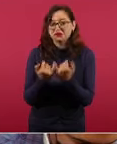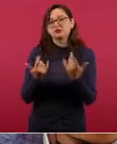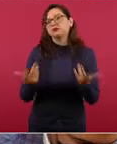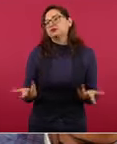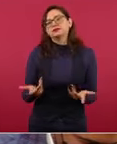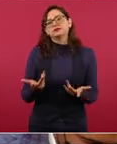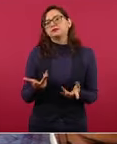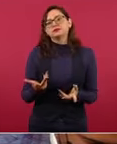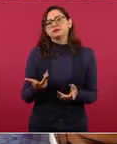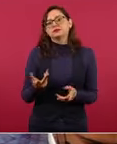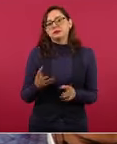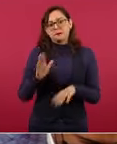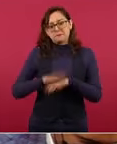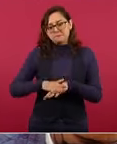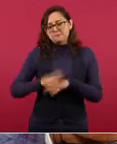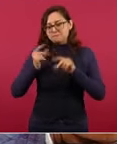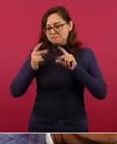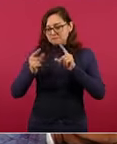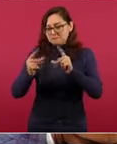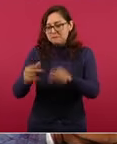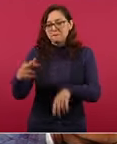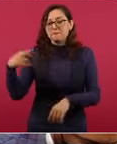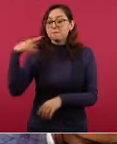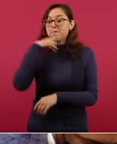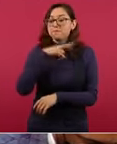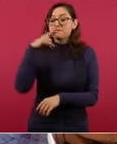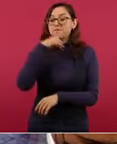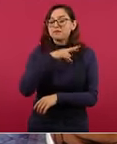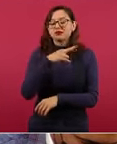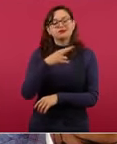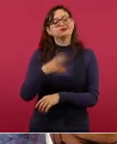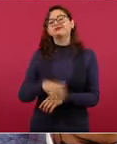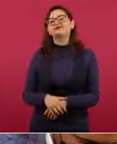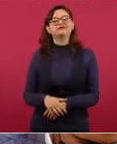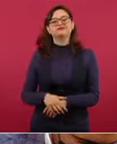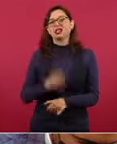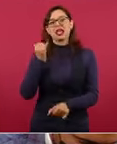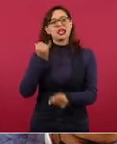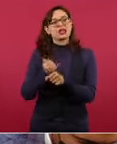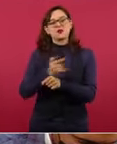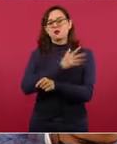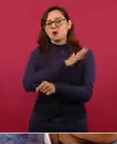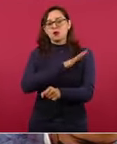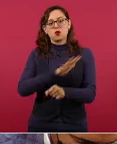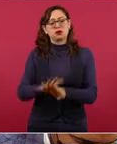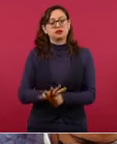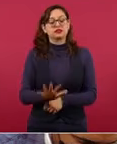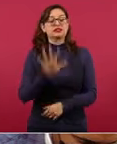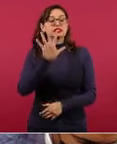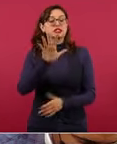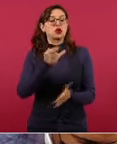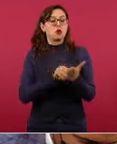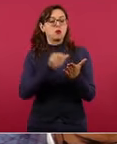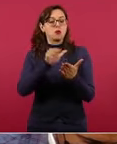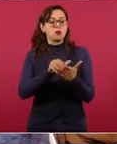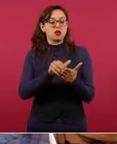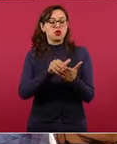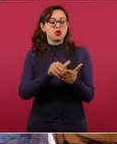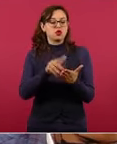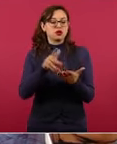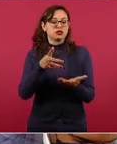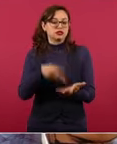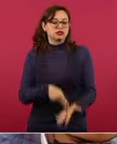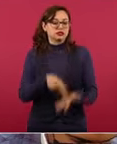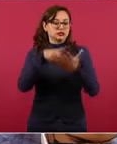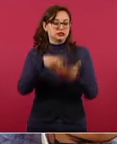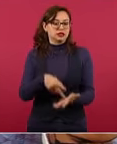esfuerzos que se pudieran hacer pudiera estar no podían alcanzar las metas de entregar los 5 millones de de balasto que se